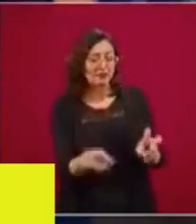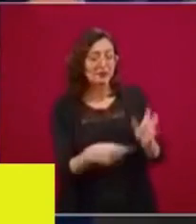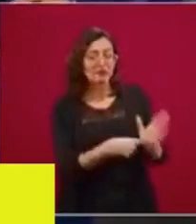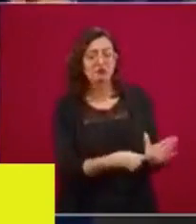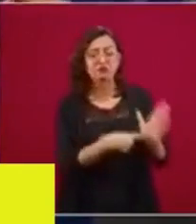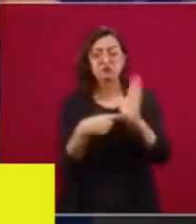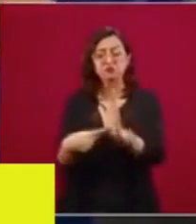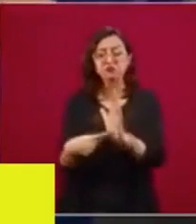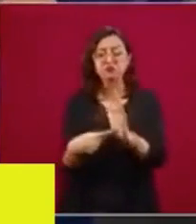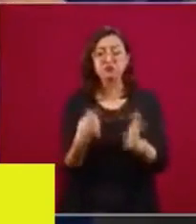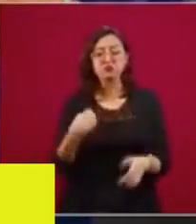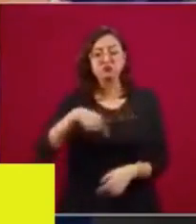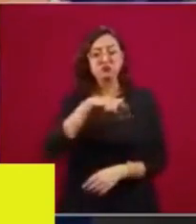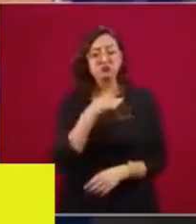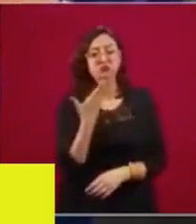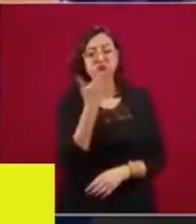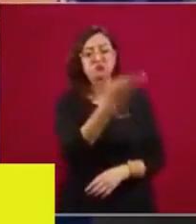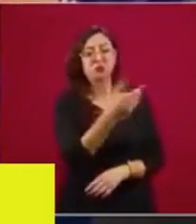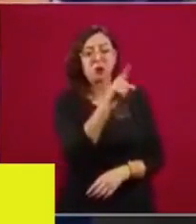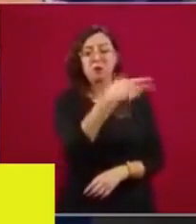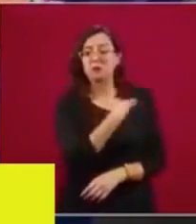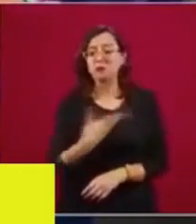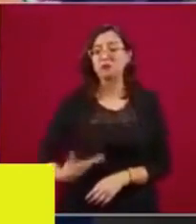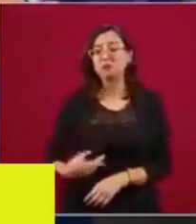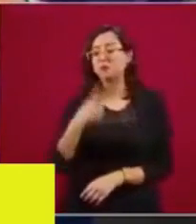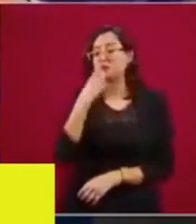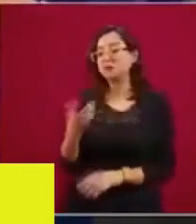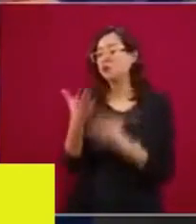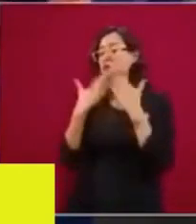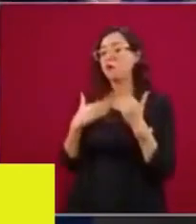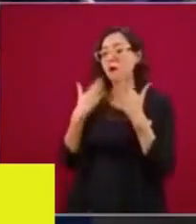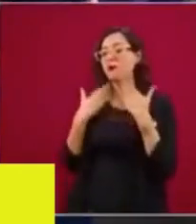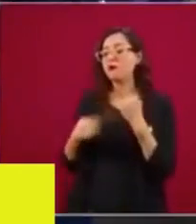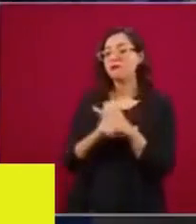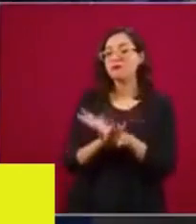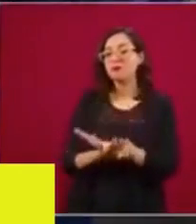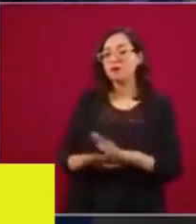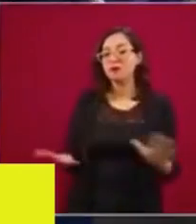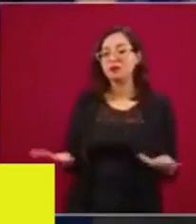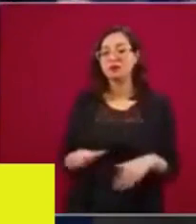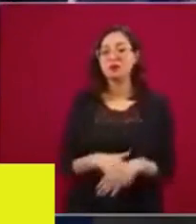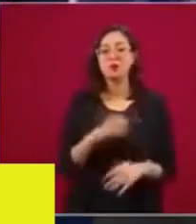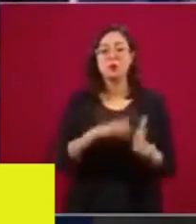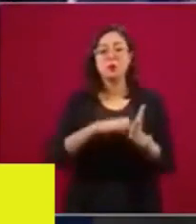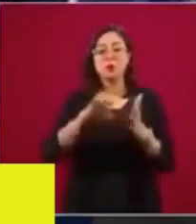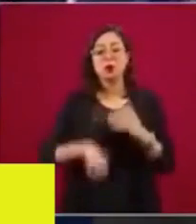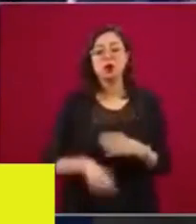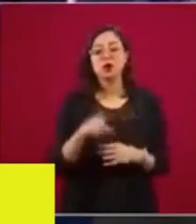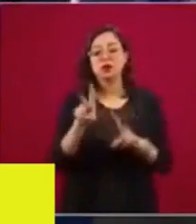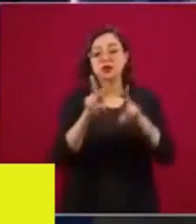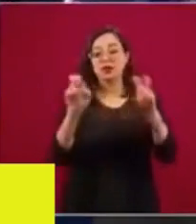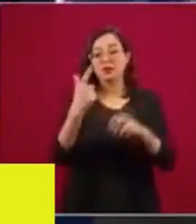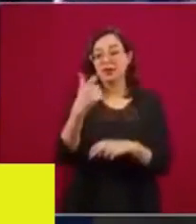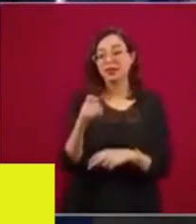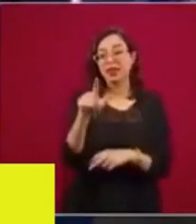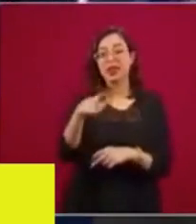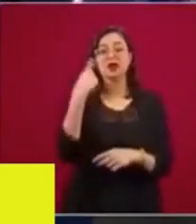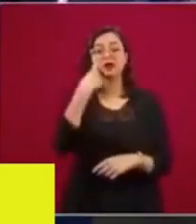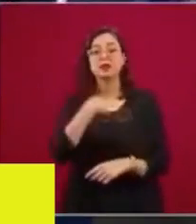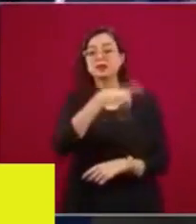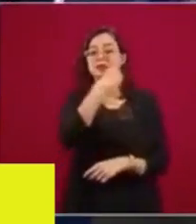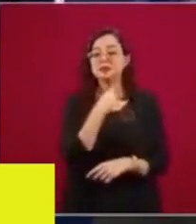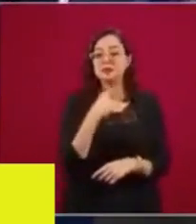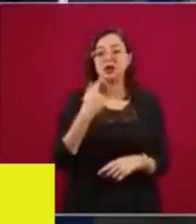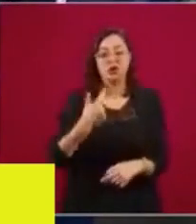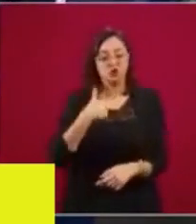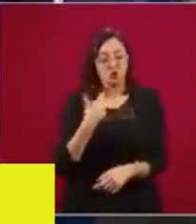y cuando lo solicitamos nos responde presidencia que no tiene documentación. Por ejemplo, fue el caso del gel que usted presentó aquí, los rastrillos. Al menos yo